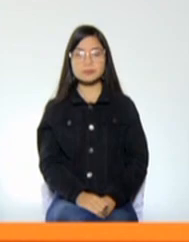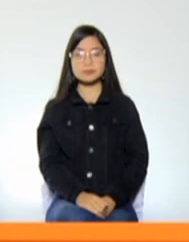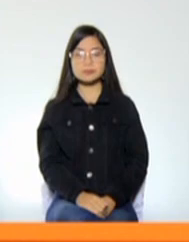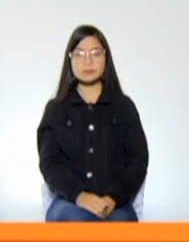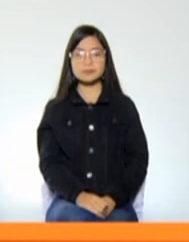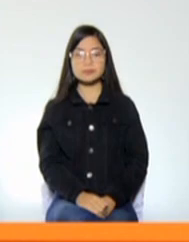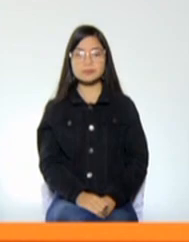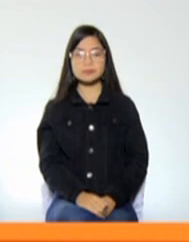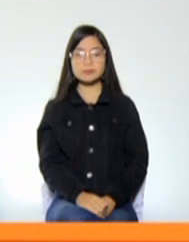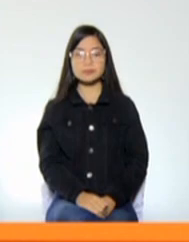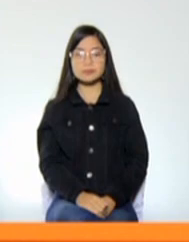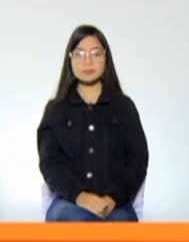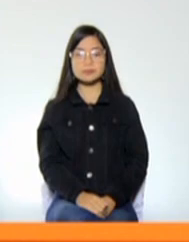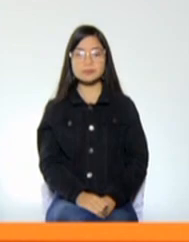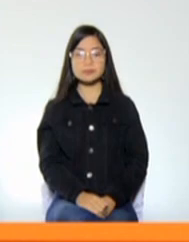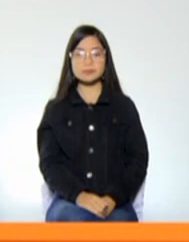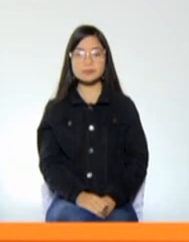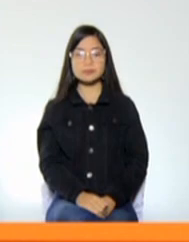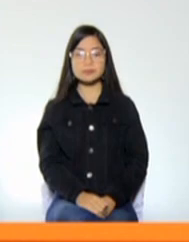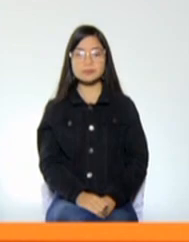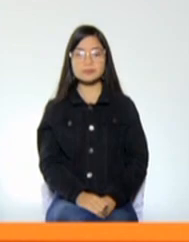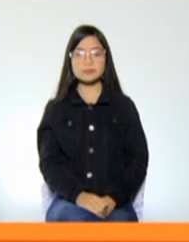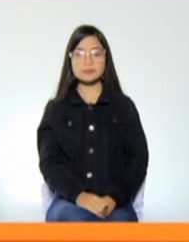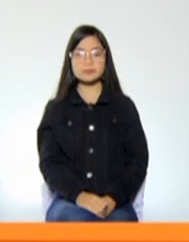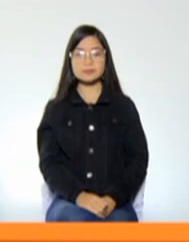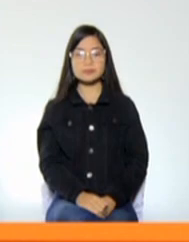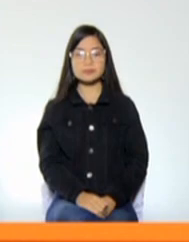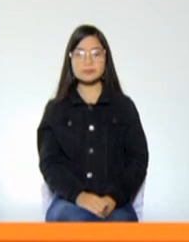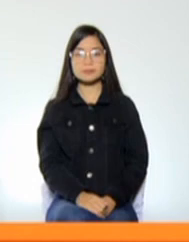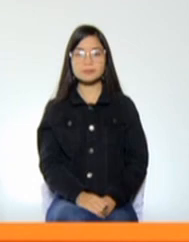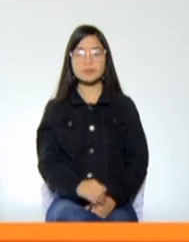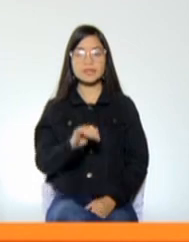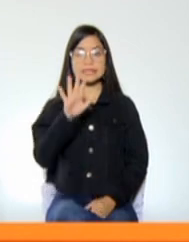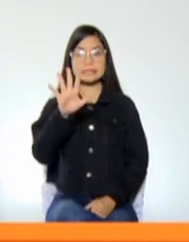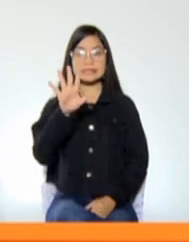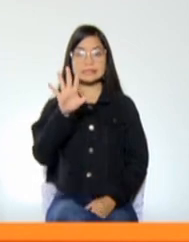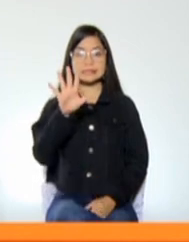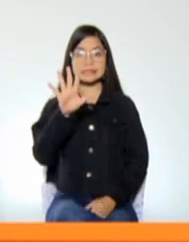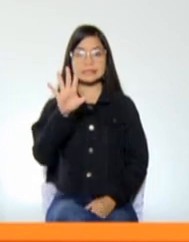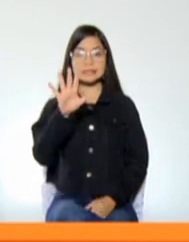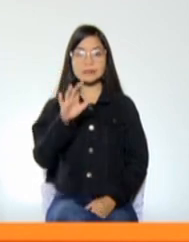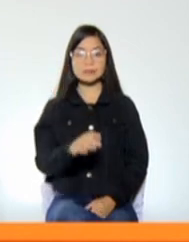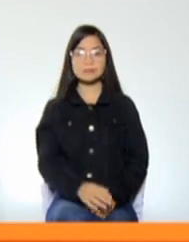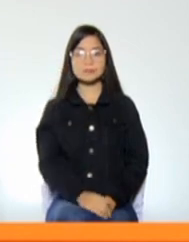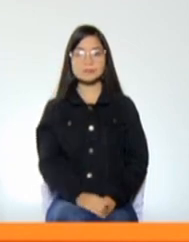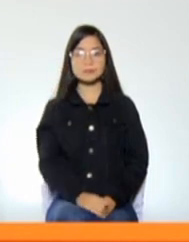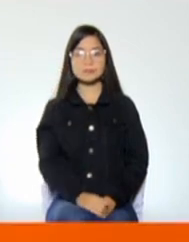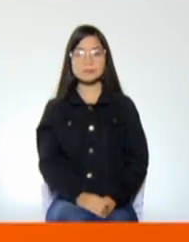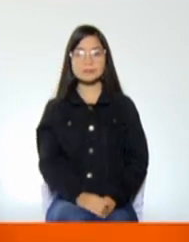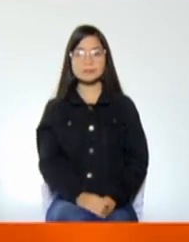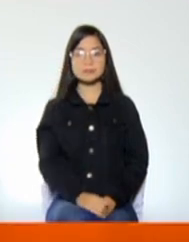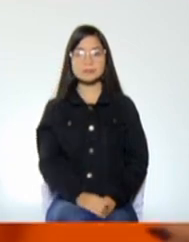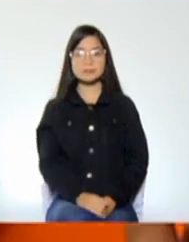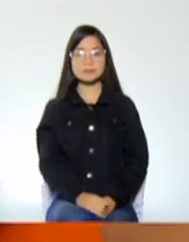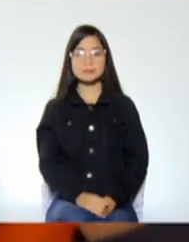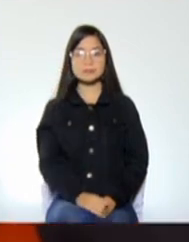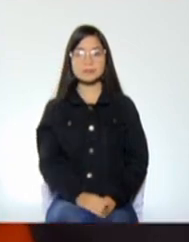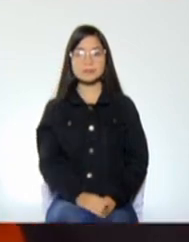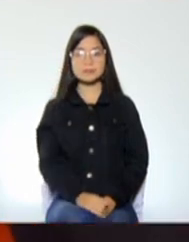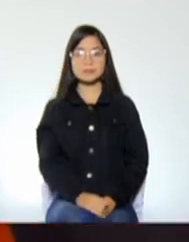¿Qué será este número? El 5. Muy bien.